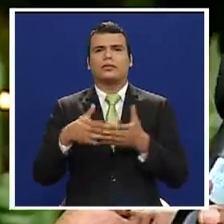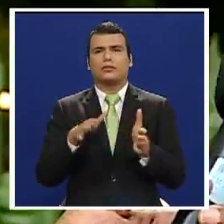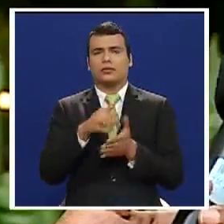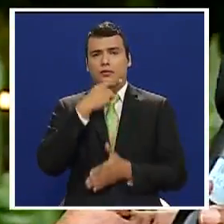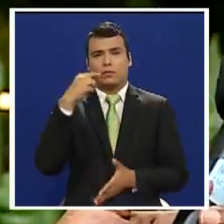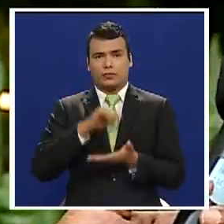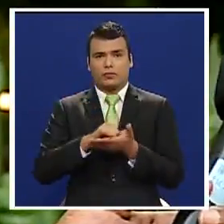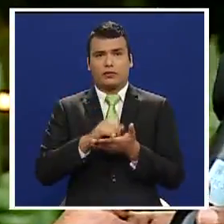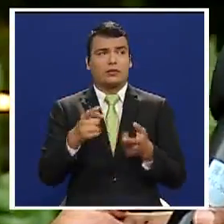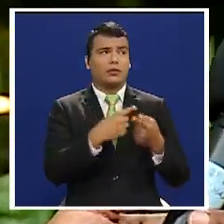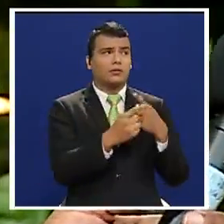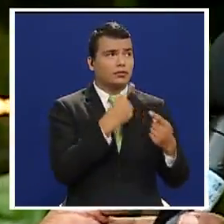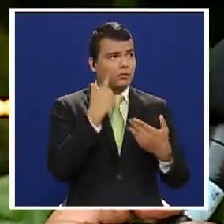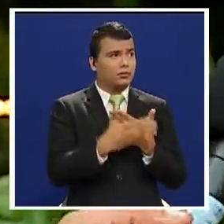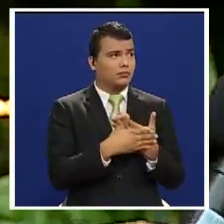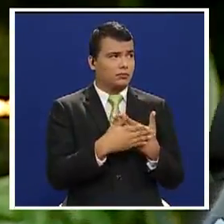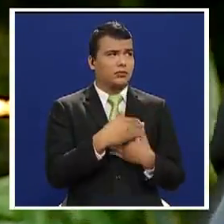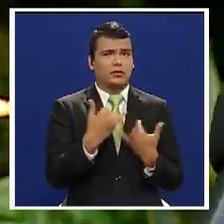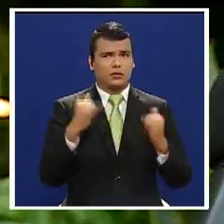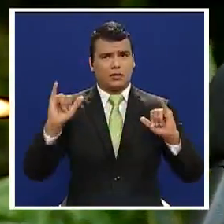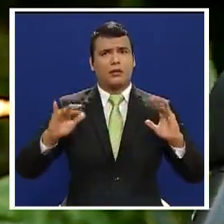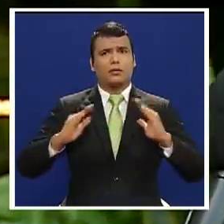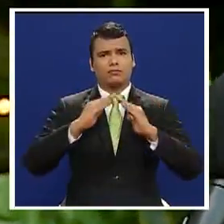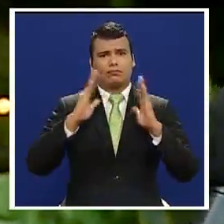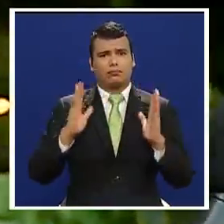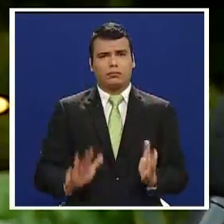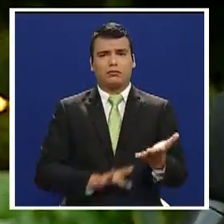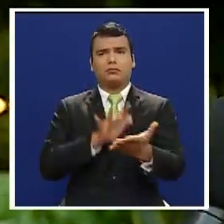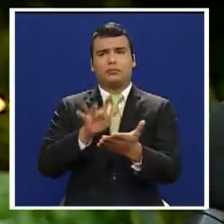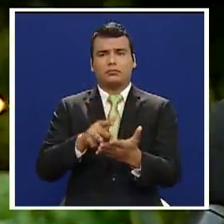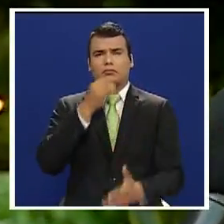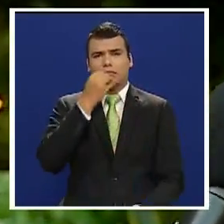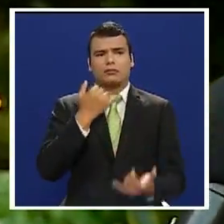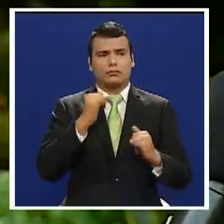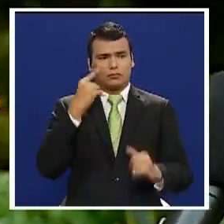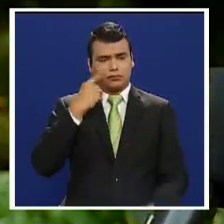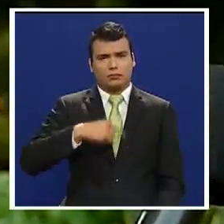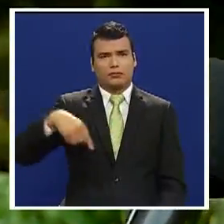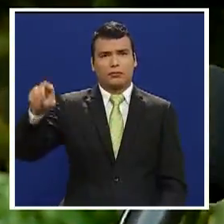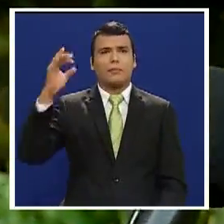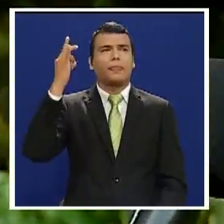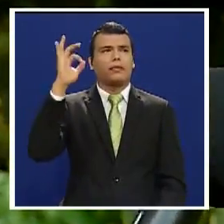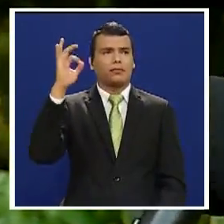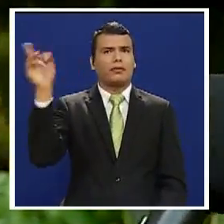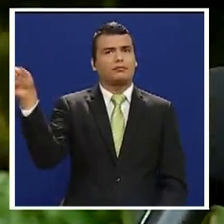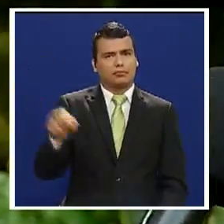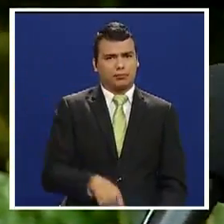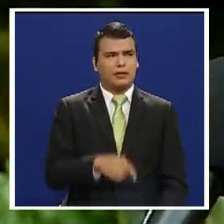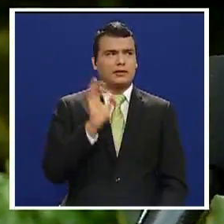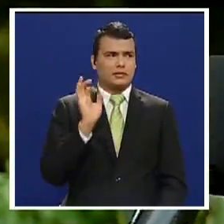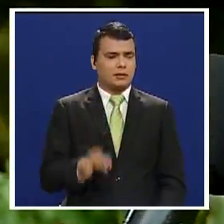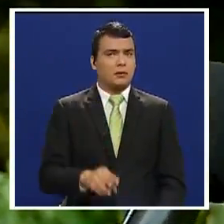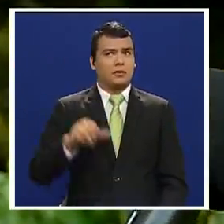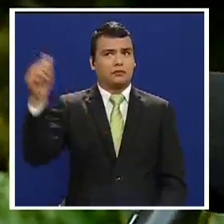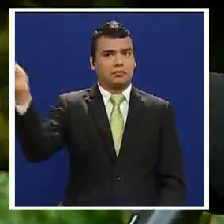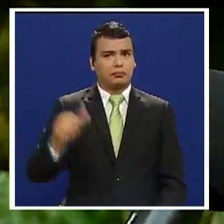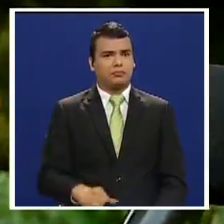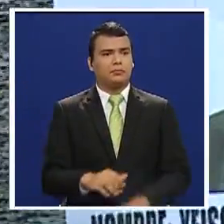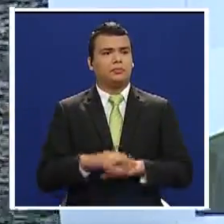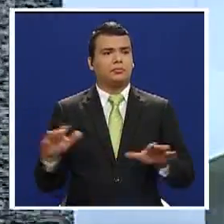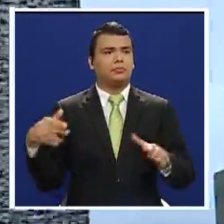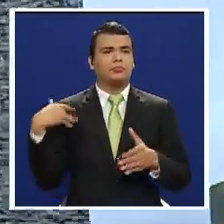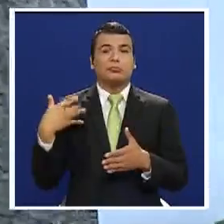persona desaparecida se publica con consentimiento de su familia. Familiares de Jason Andrés Arboleda afirman que la última vez que supieron del